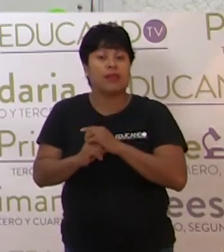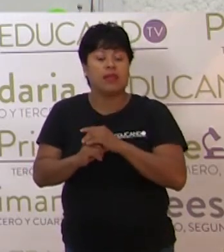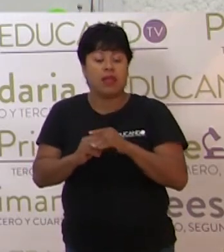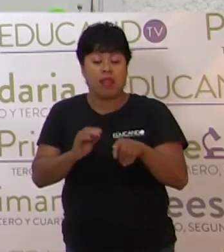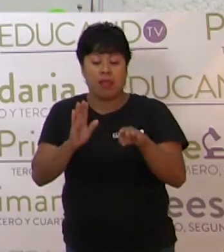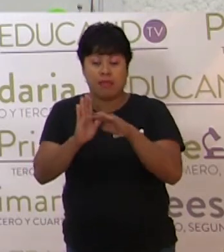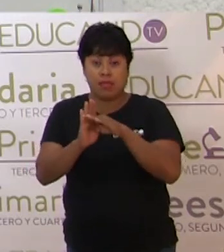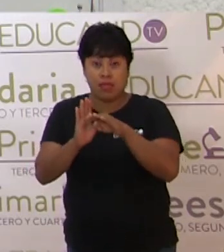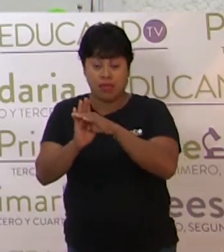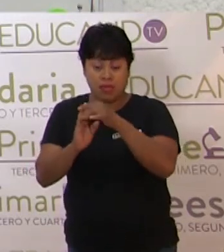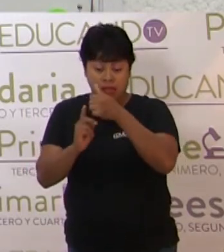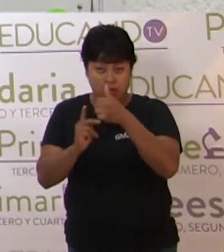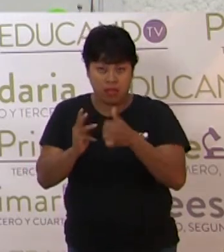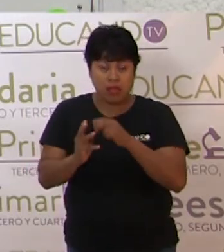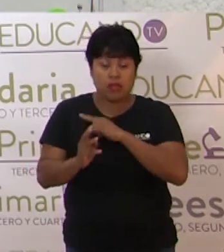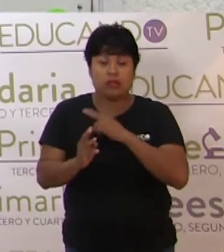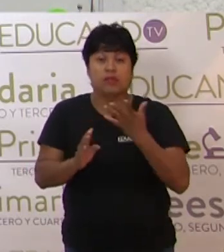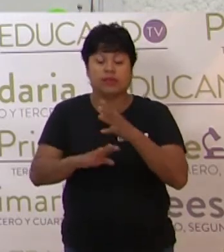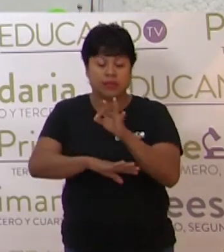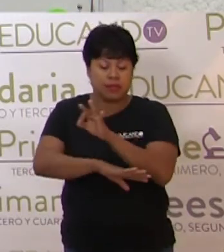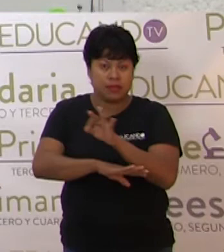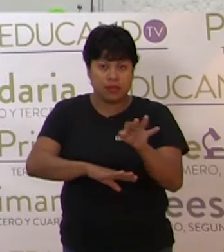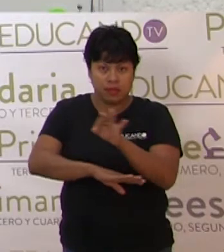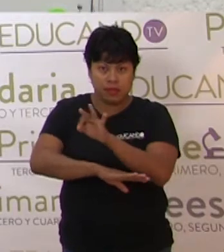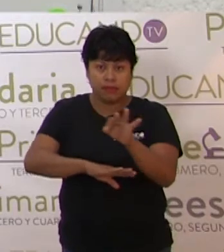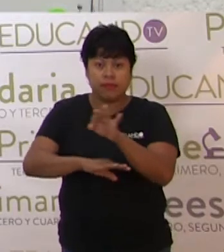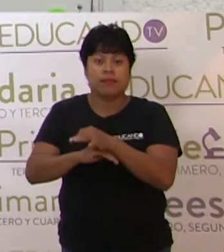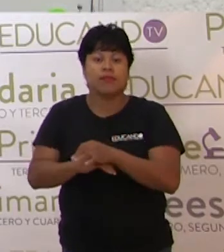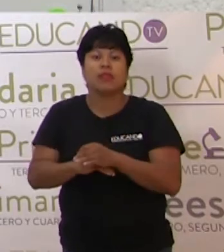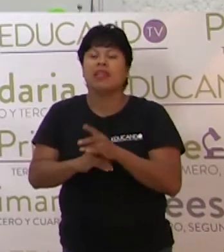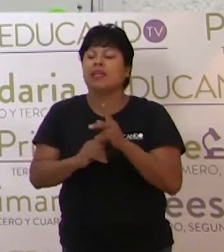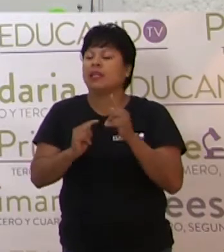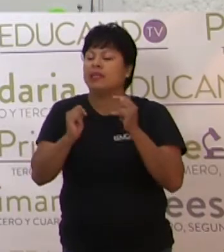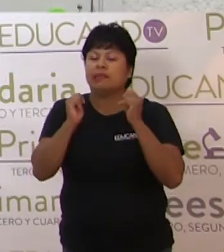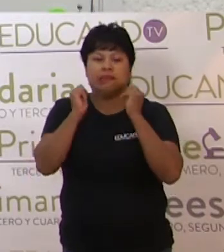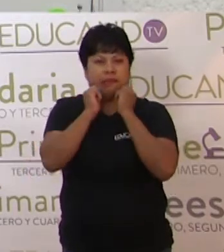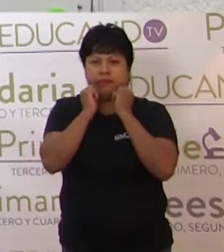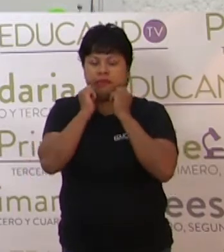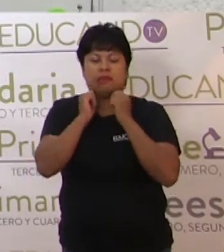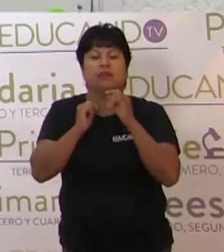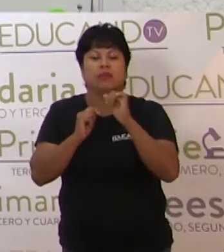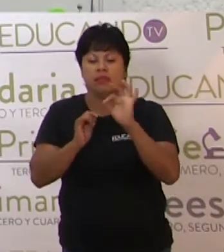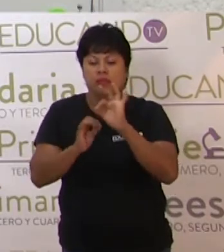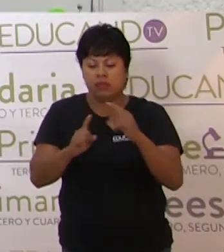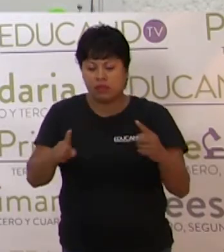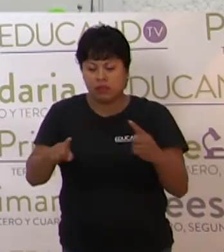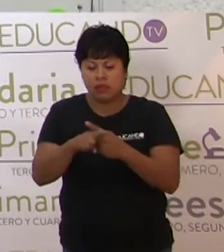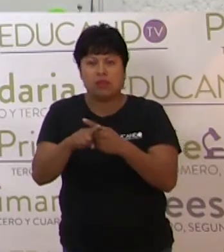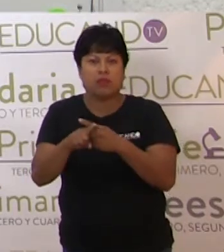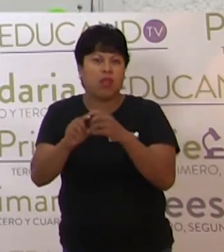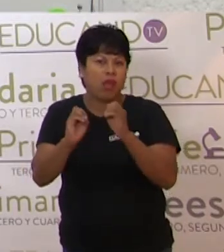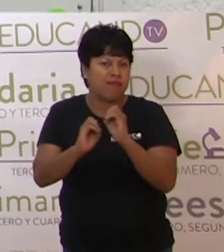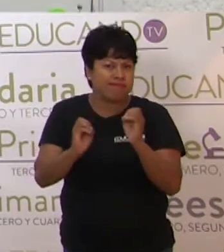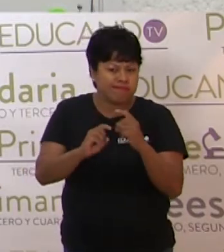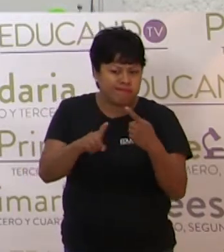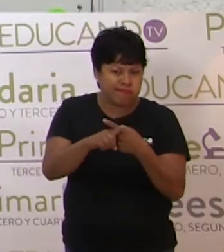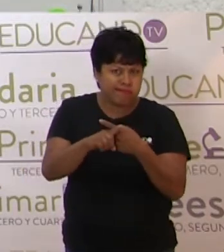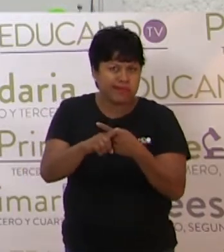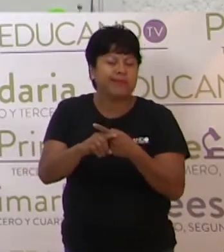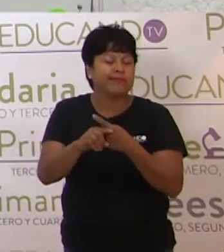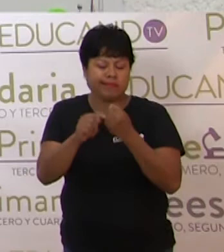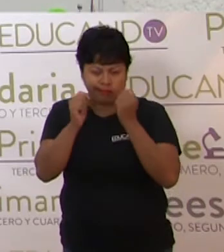mitad de cada lado vamos a trazar líneas perpendiculares sin importar si cruzan o no cruza el vértice